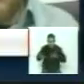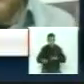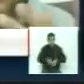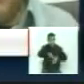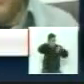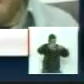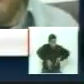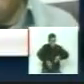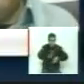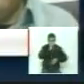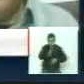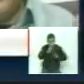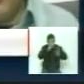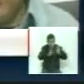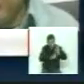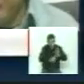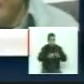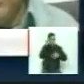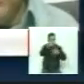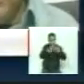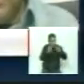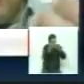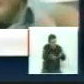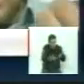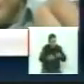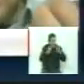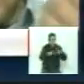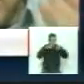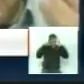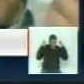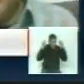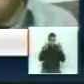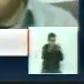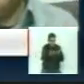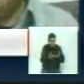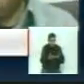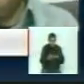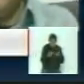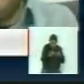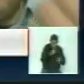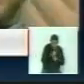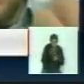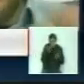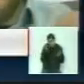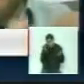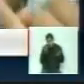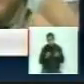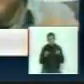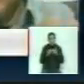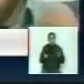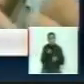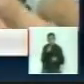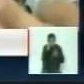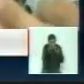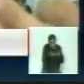si no es disciplinado, yo le he dado todo. Le he dado mascarillas, que sería de ver si les han dado. Le he dado mascarillas, le he dado